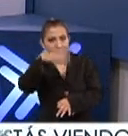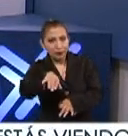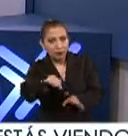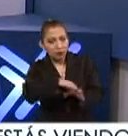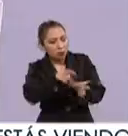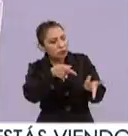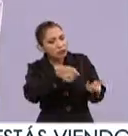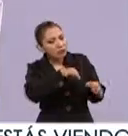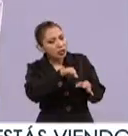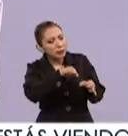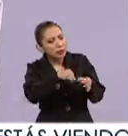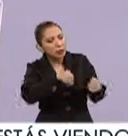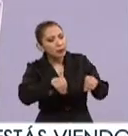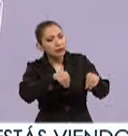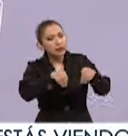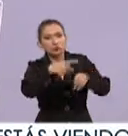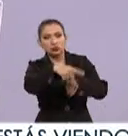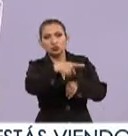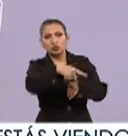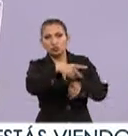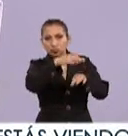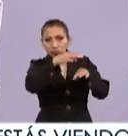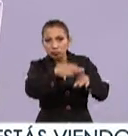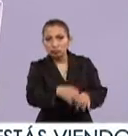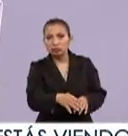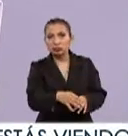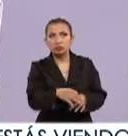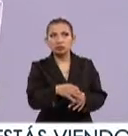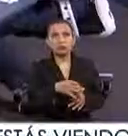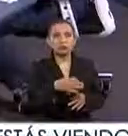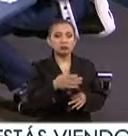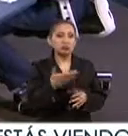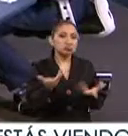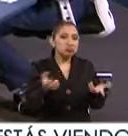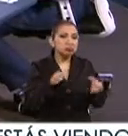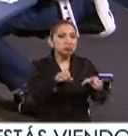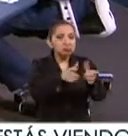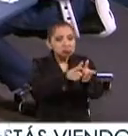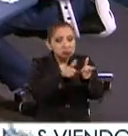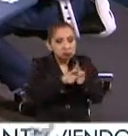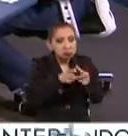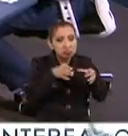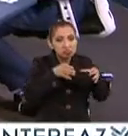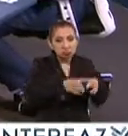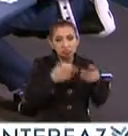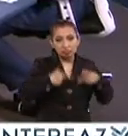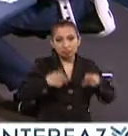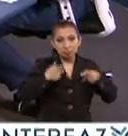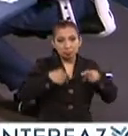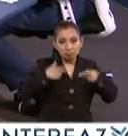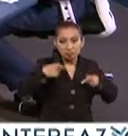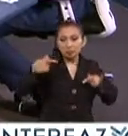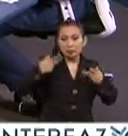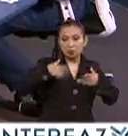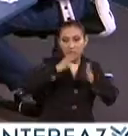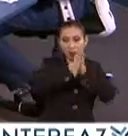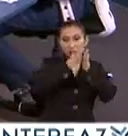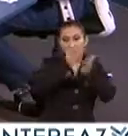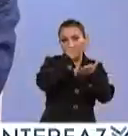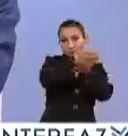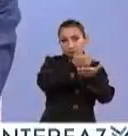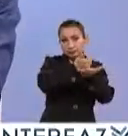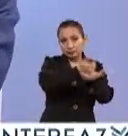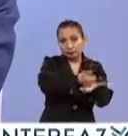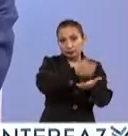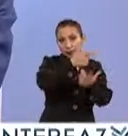clara cómo se moviliza un verdadero pues, ejército de ciudadanos, gente que participa en la Cruz